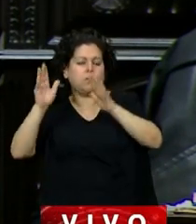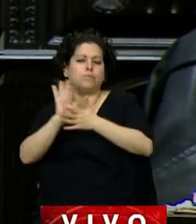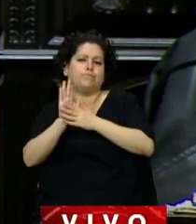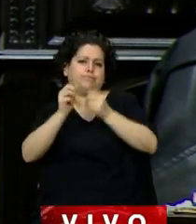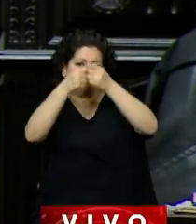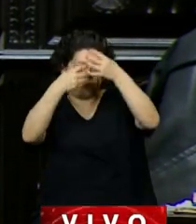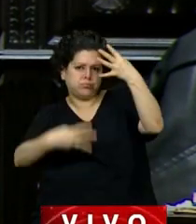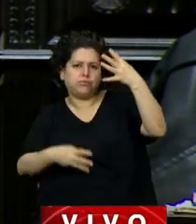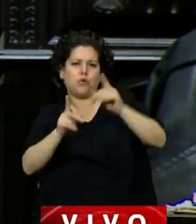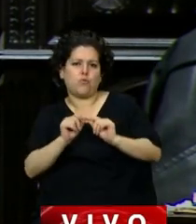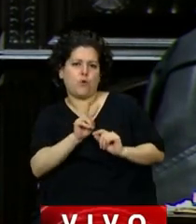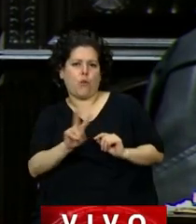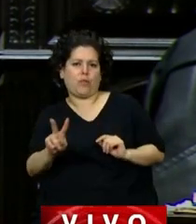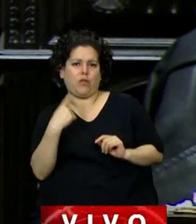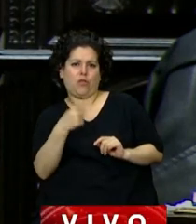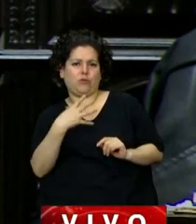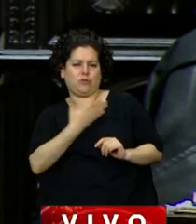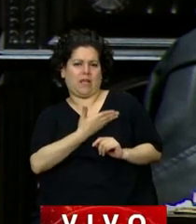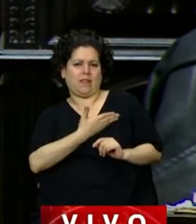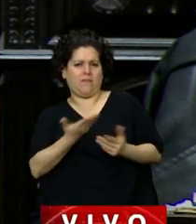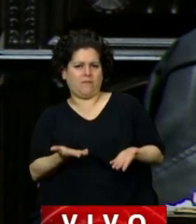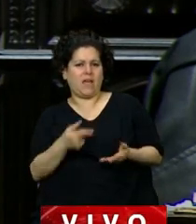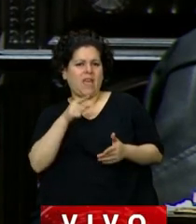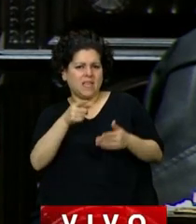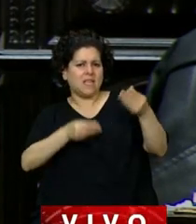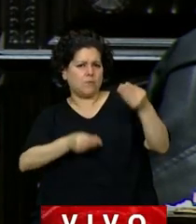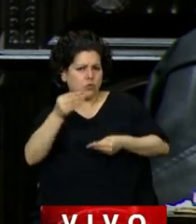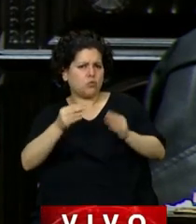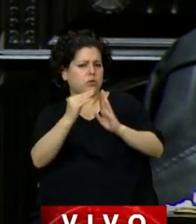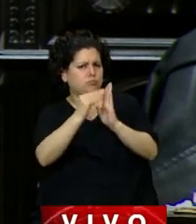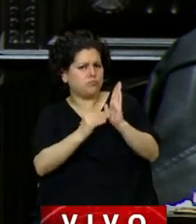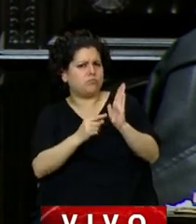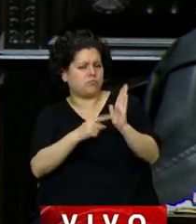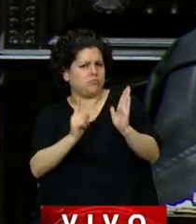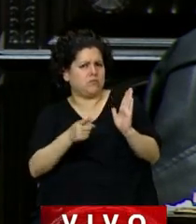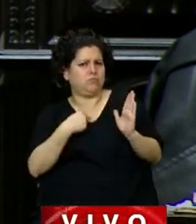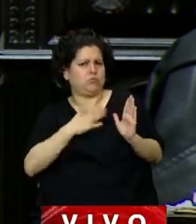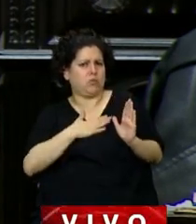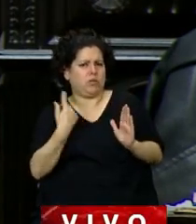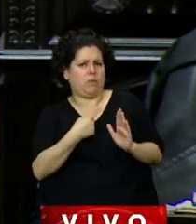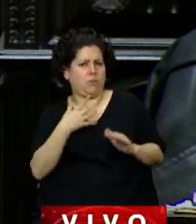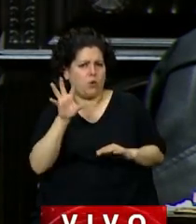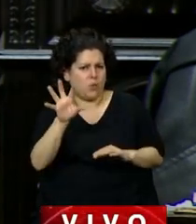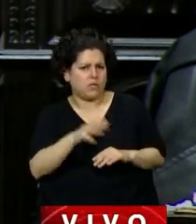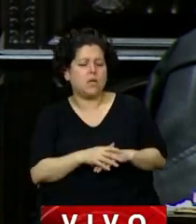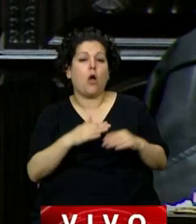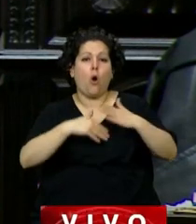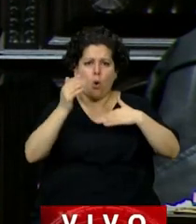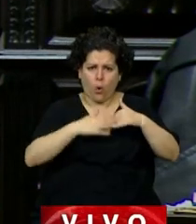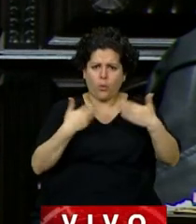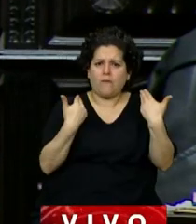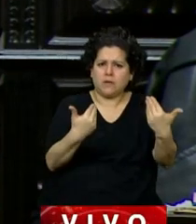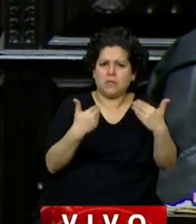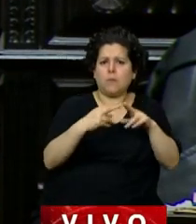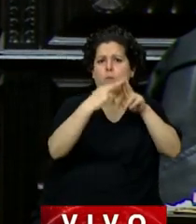y 23 respectivamente. Ese es el trato que tiene este presupuesto con nuestra provincia. En cuanto a las obras, celebramos que se haya incorporado